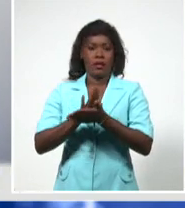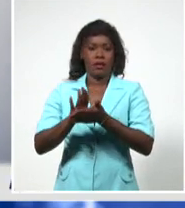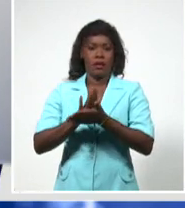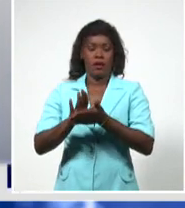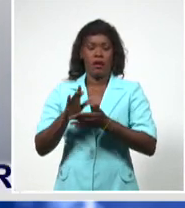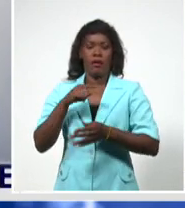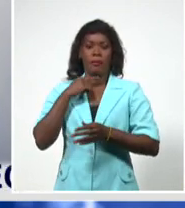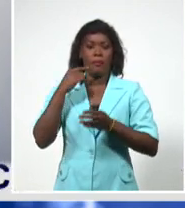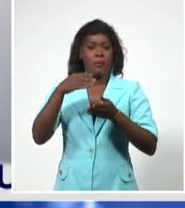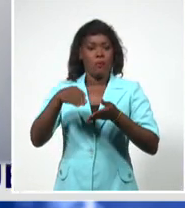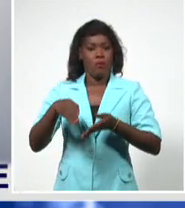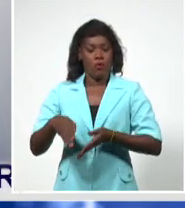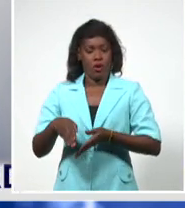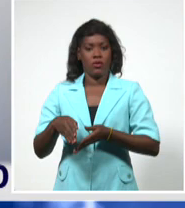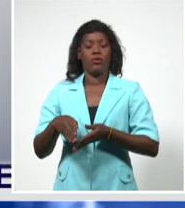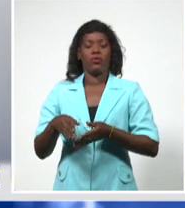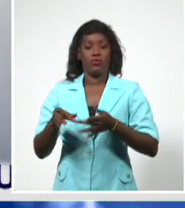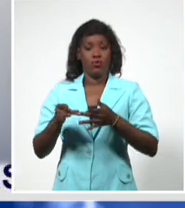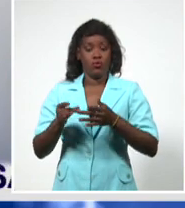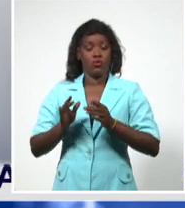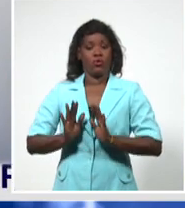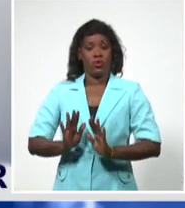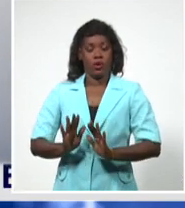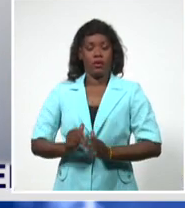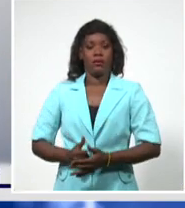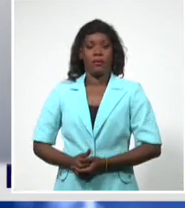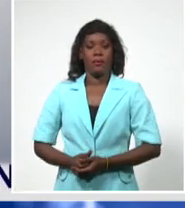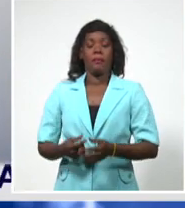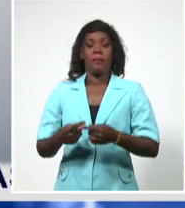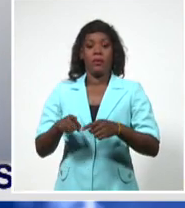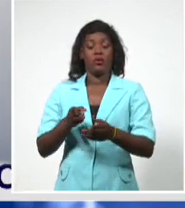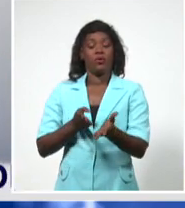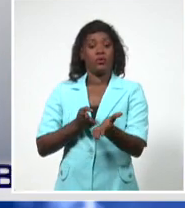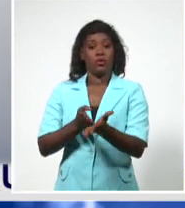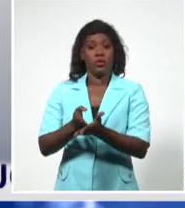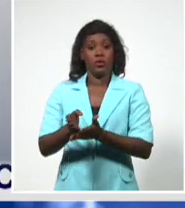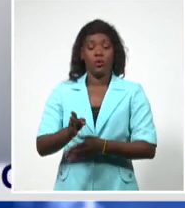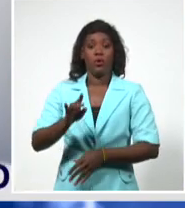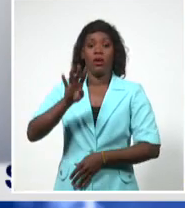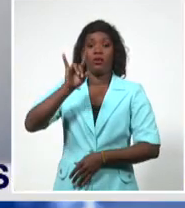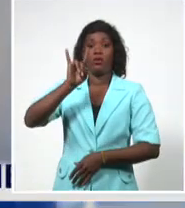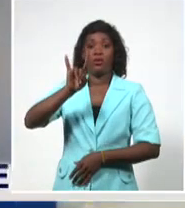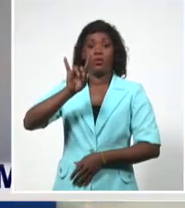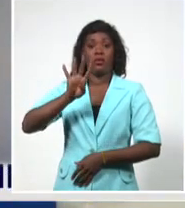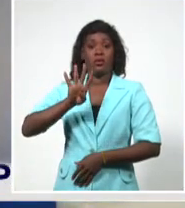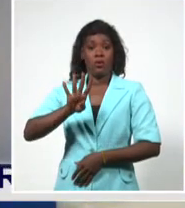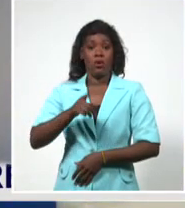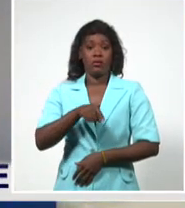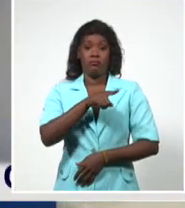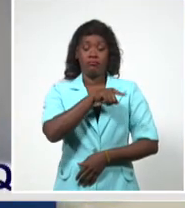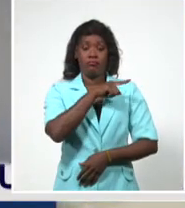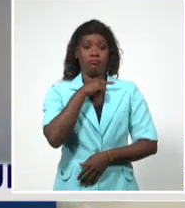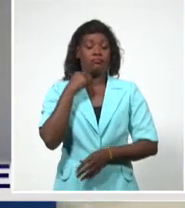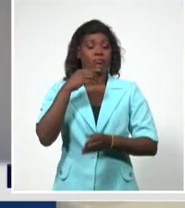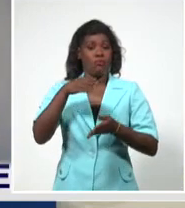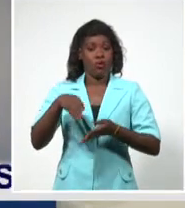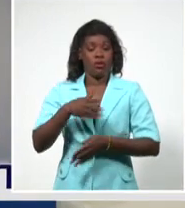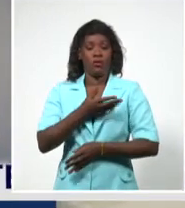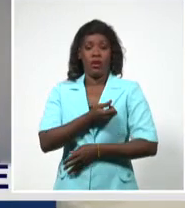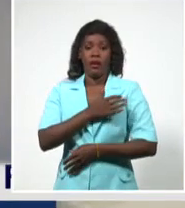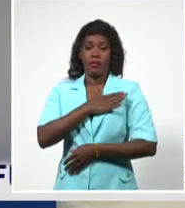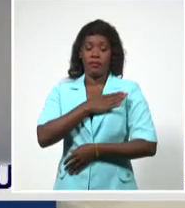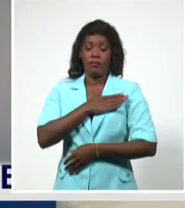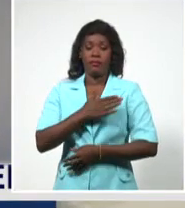ayer ningún fallecido, por lo tanto se mantienen los 94 que habíamos informado.